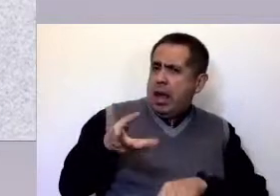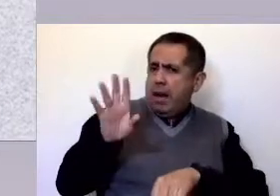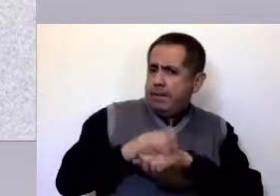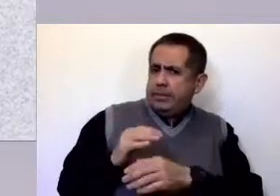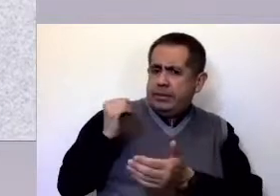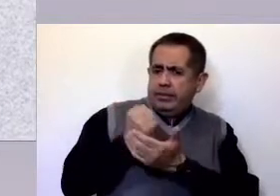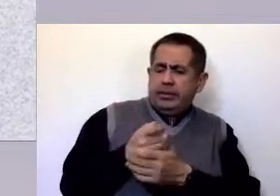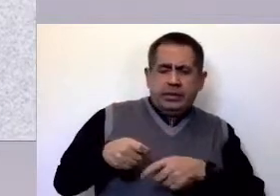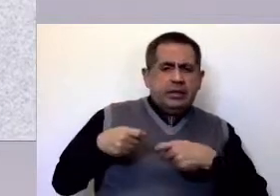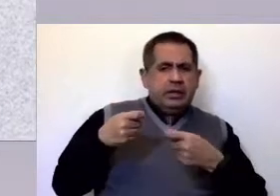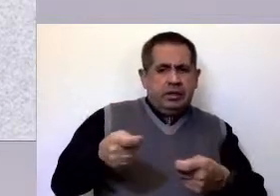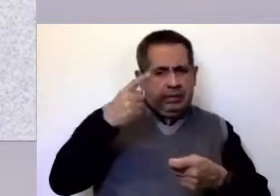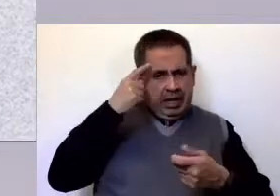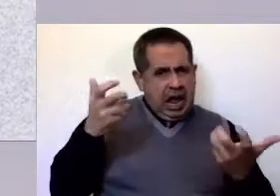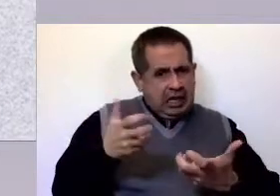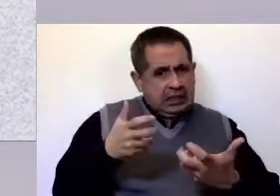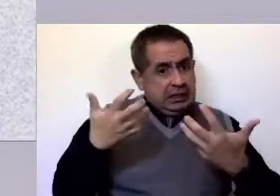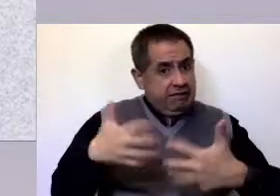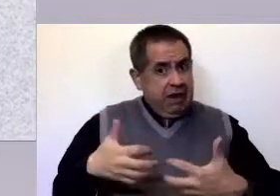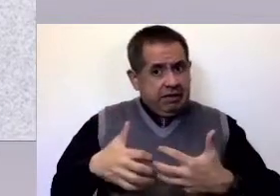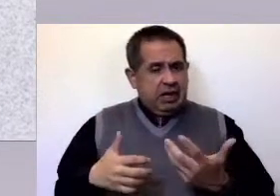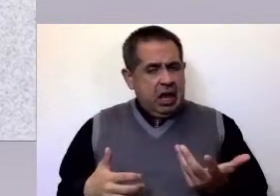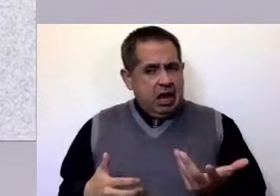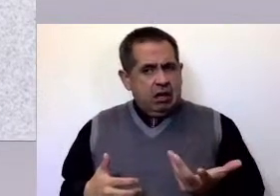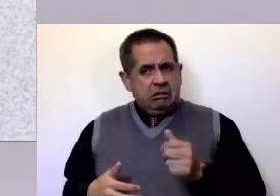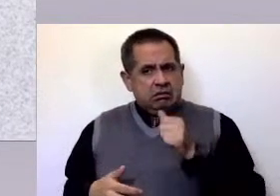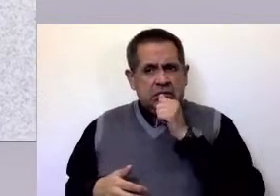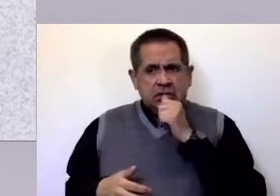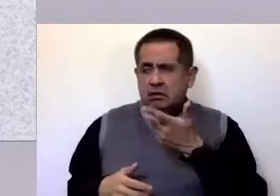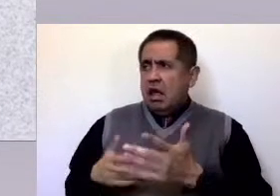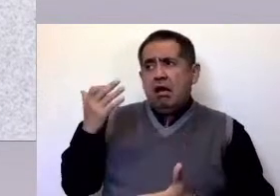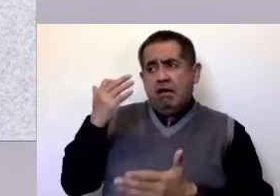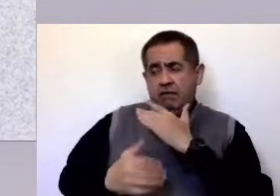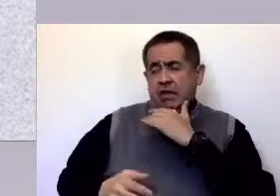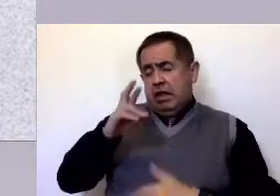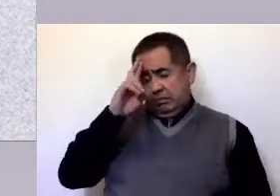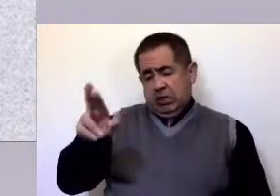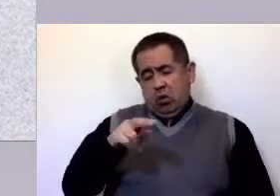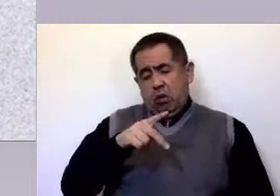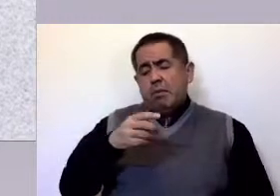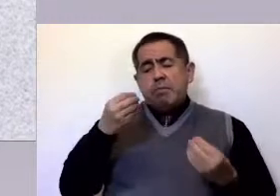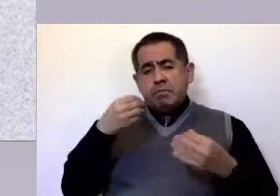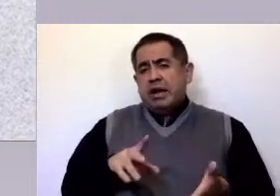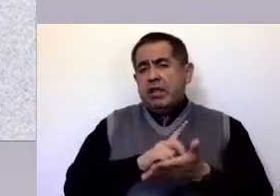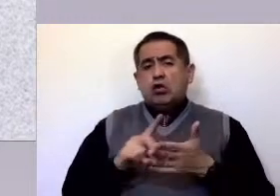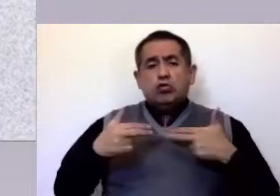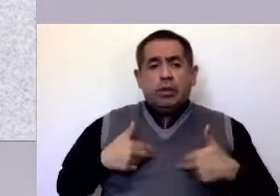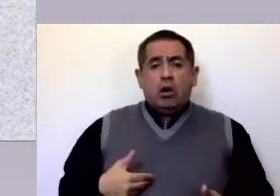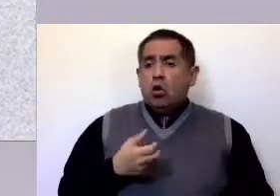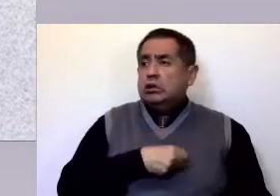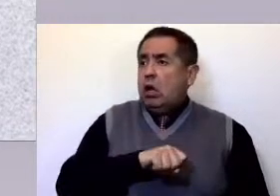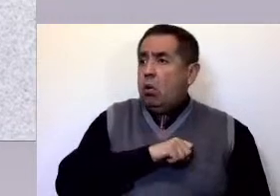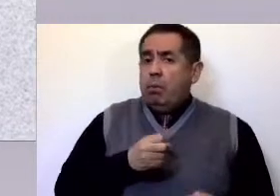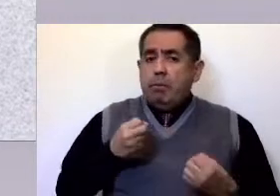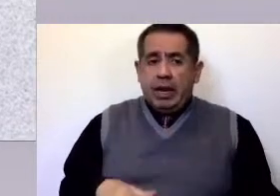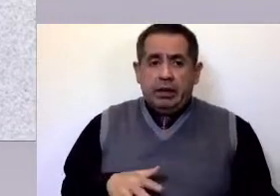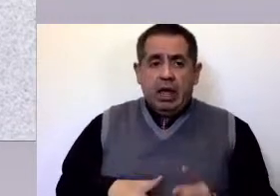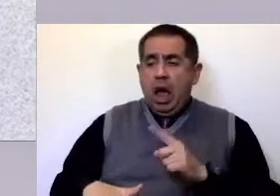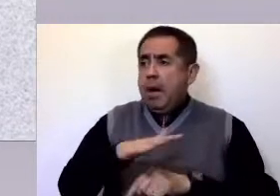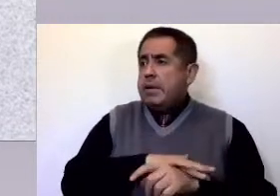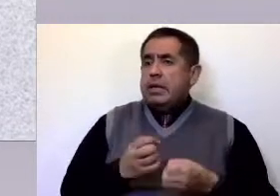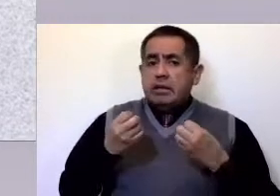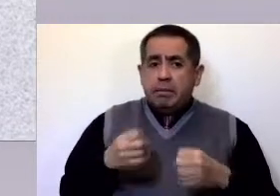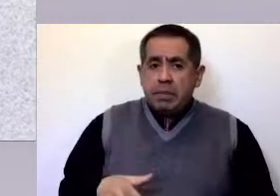instalación y operación de una fábrica que generó una violación a los derechos humanos a la salud a un medio ambiente sano a la